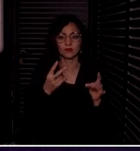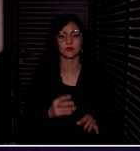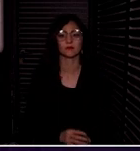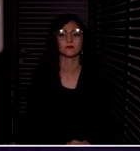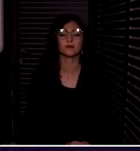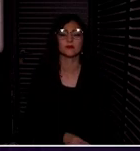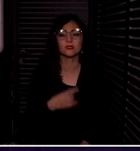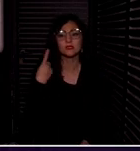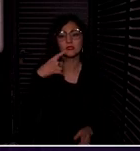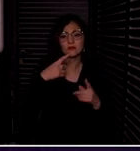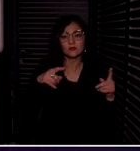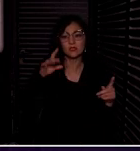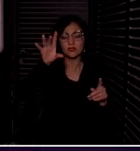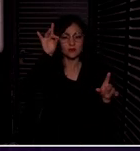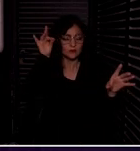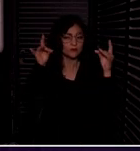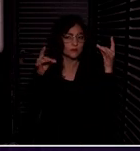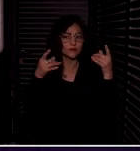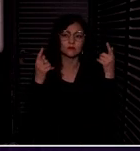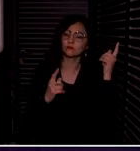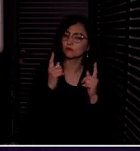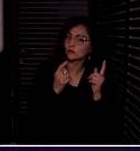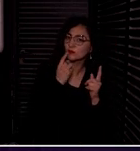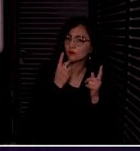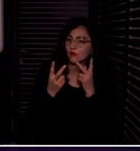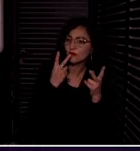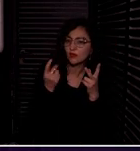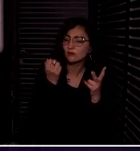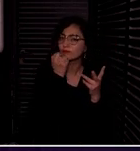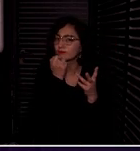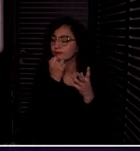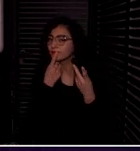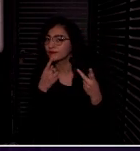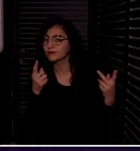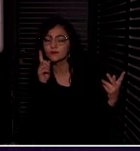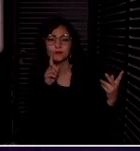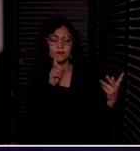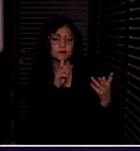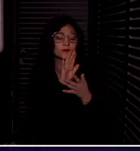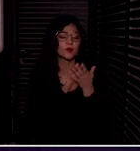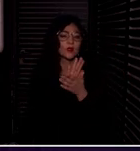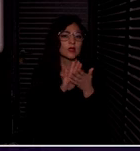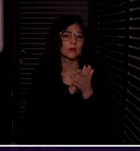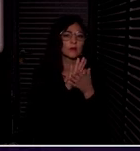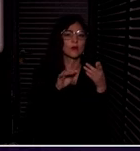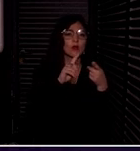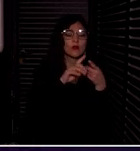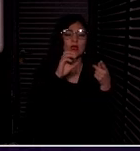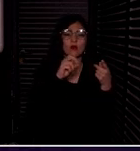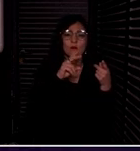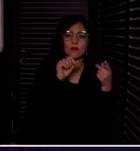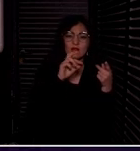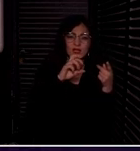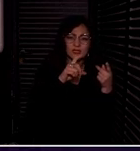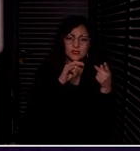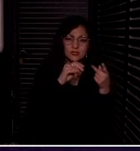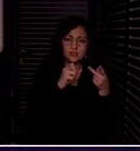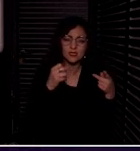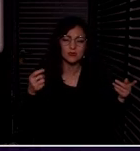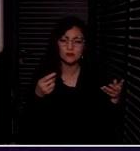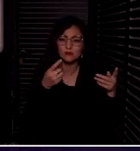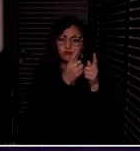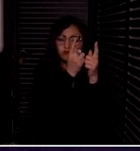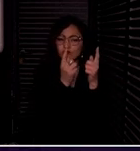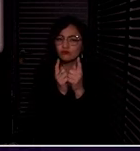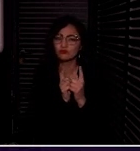varias hipótesis que desmienten muchos principios aceptados. Primero, la convergencia. No hay una convergencia real. Ha habido